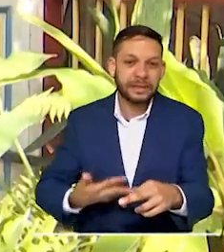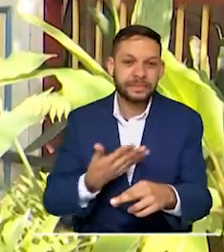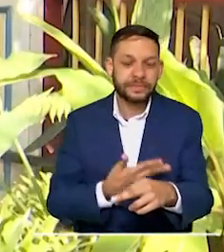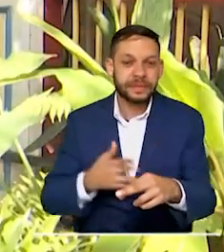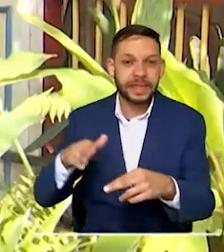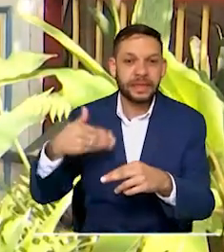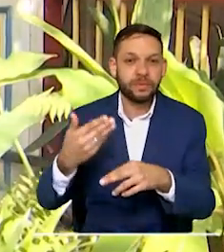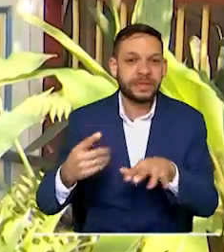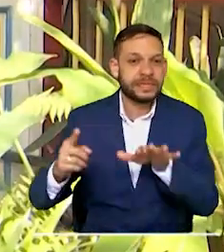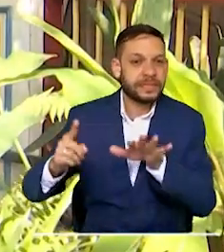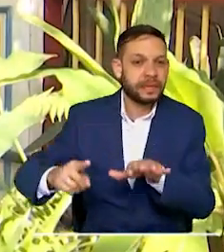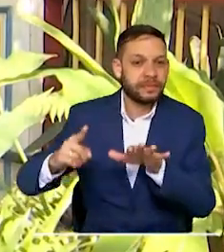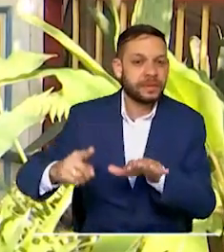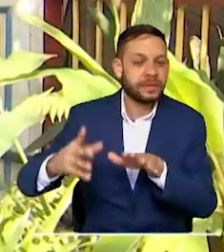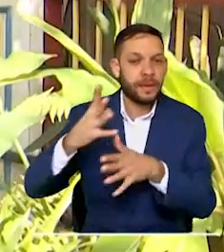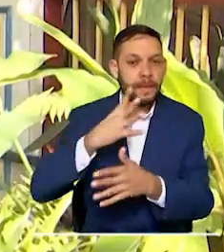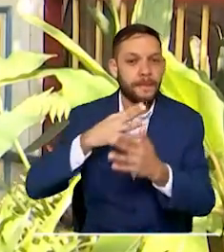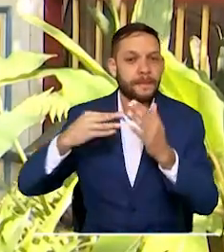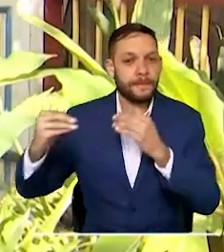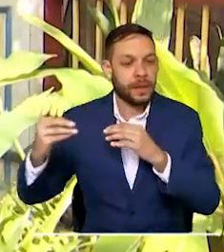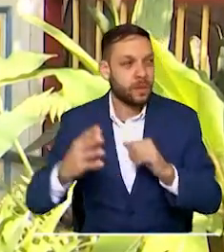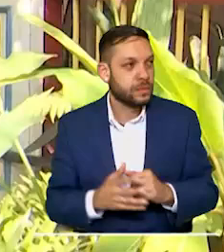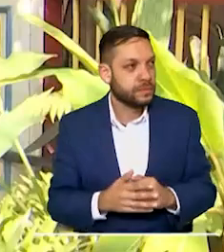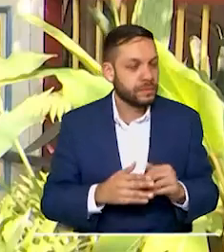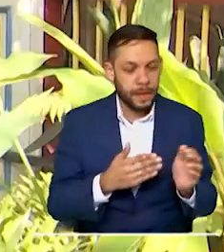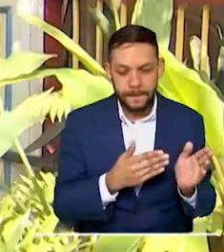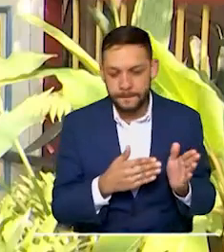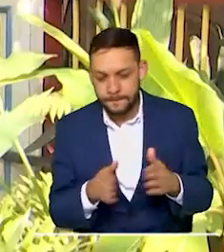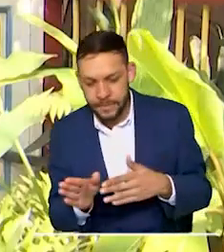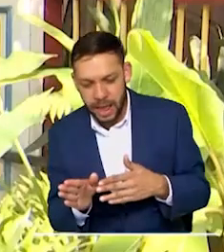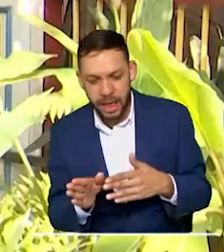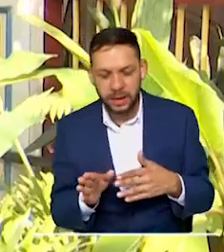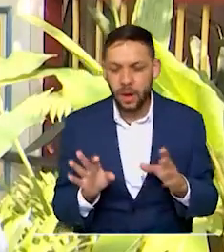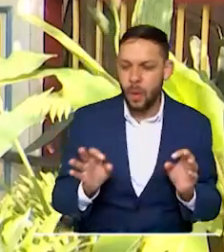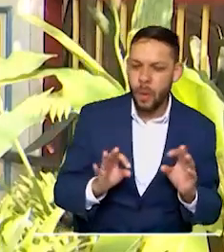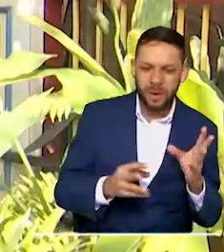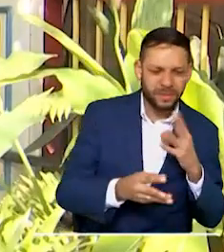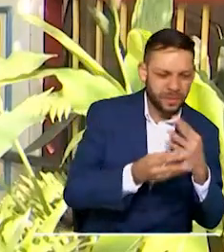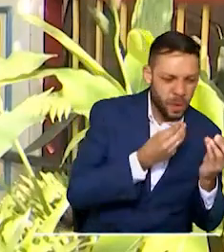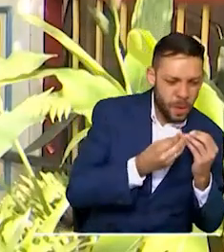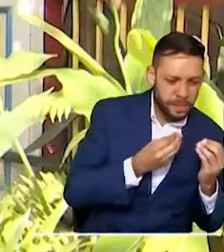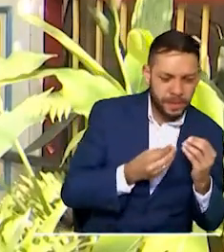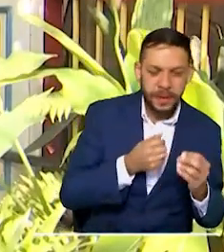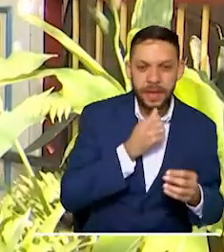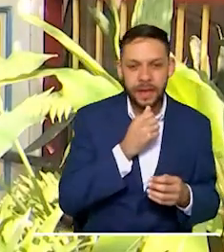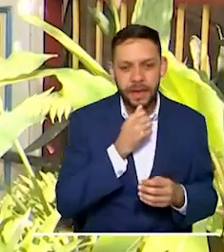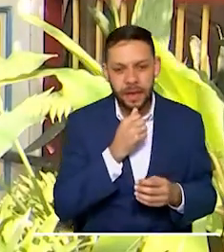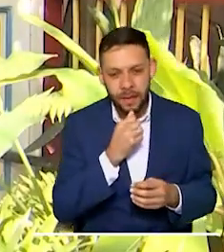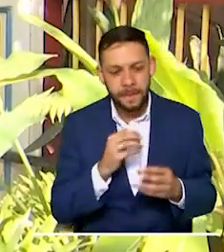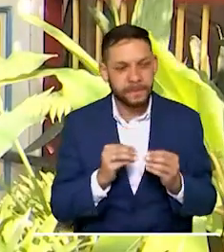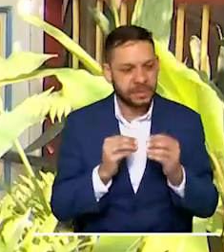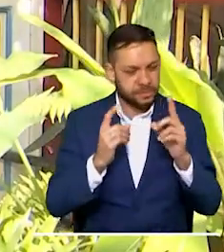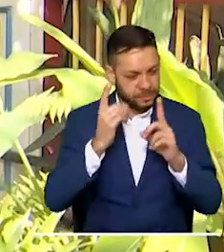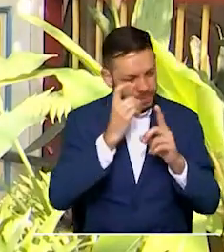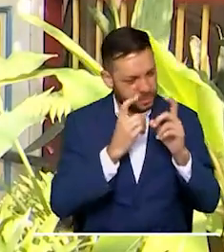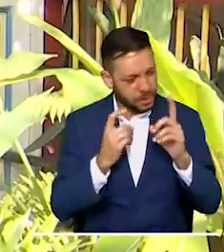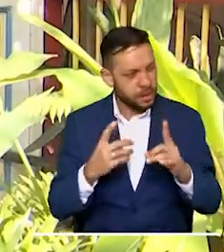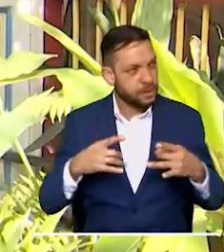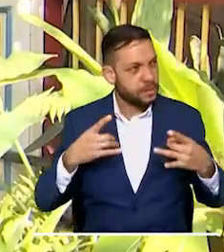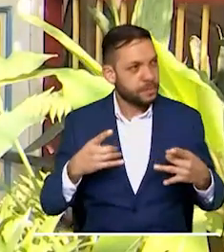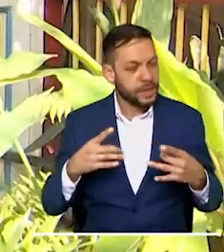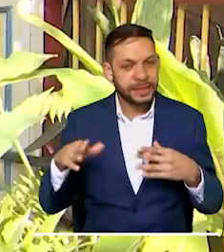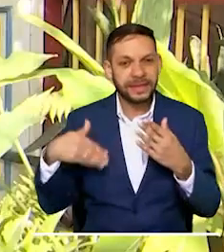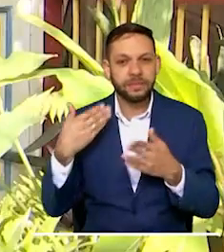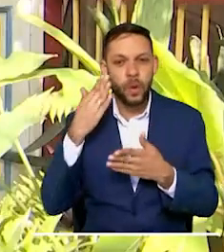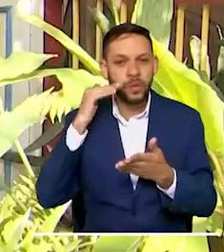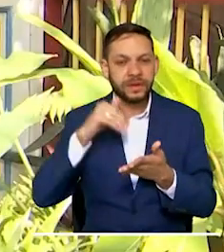6 meses con un plan, con unas herramientas de alimentación, hidratación, relajación. Vuelvo en 6